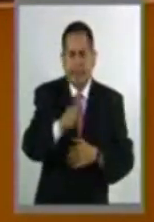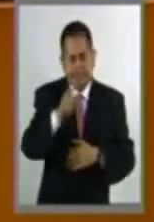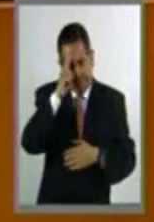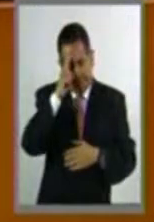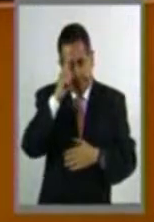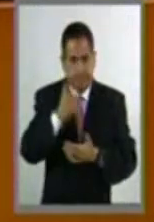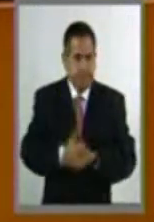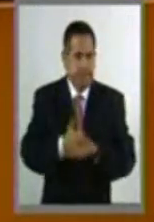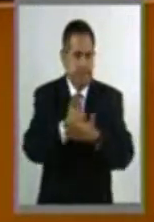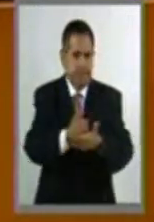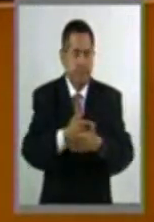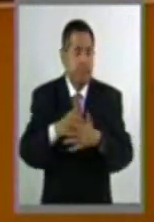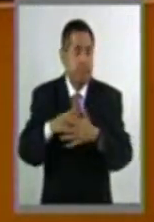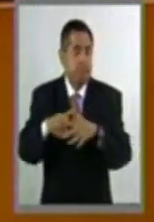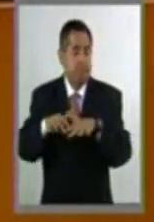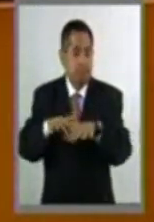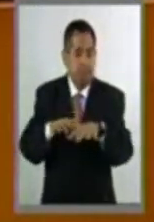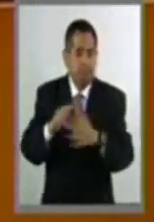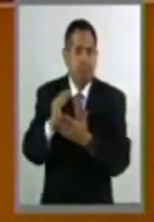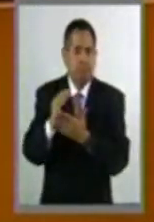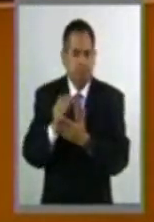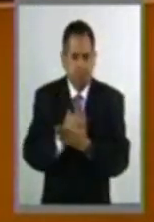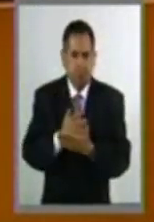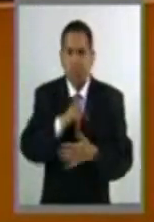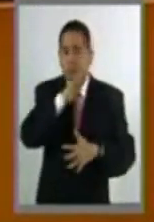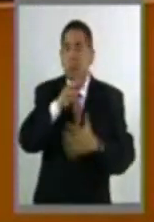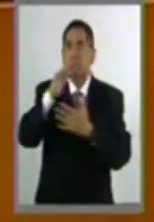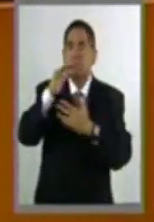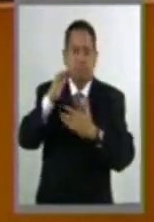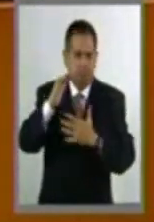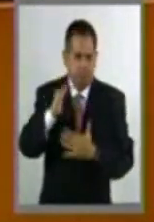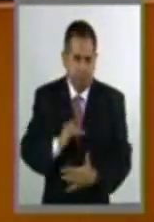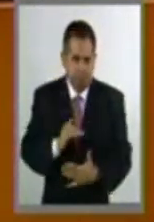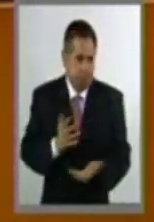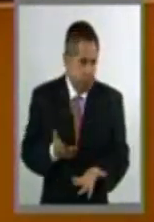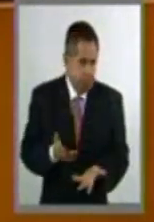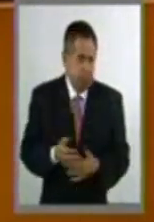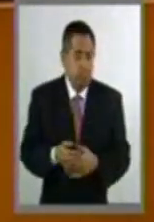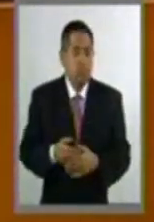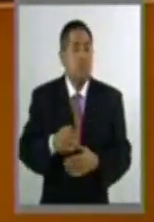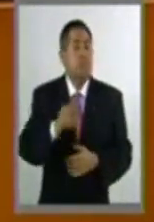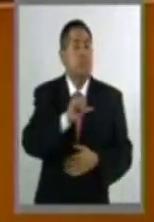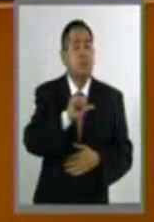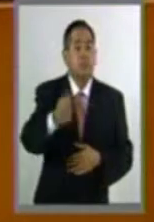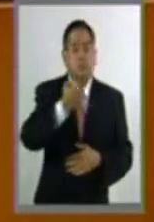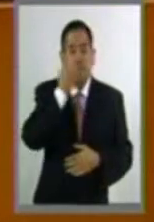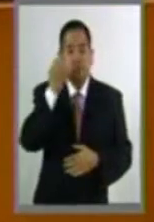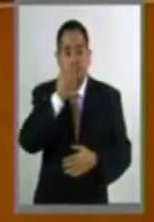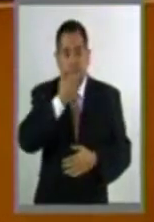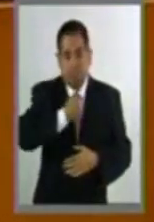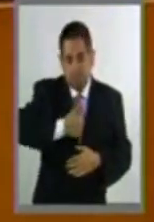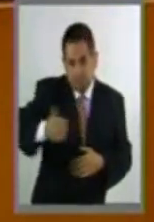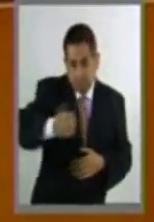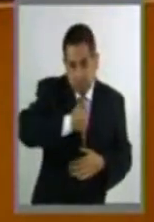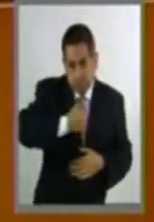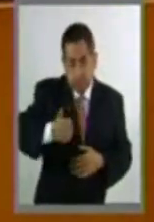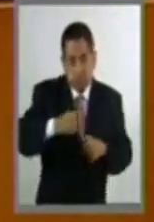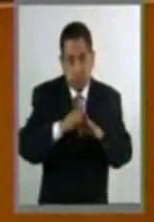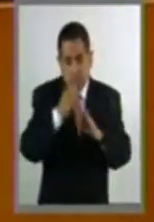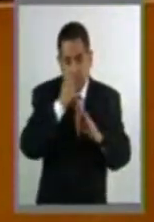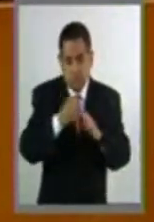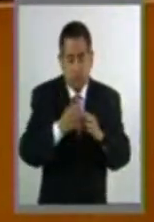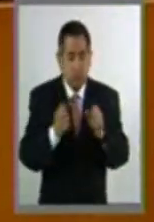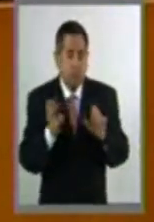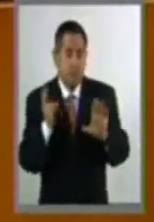contribuye a los congestionamientos y a la contaminación el traslado de los escolares al acudir a sus planteles